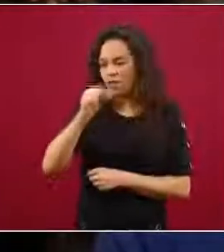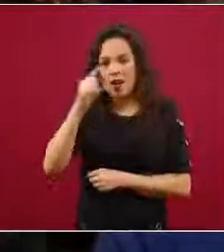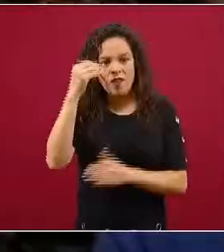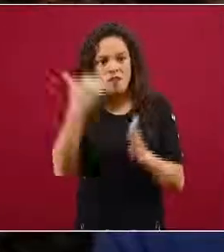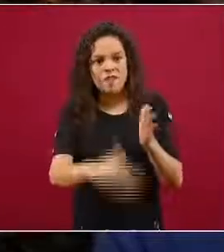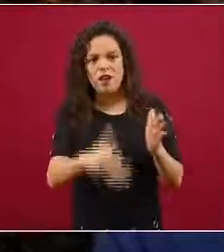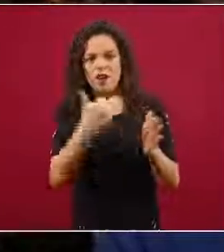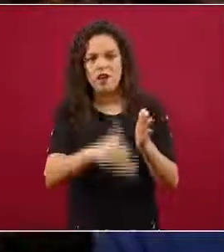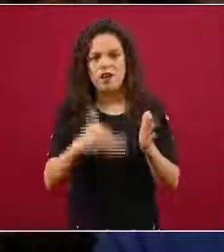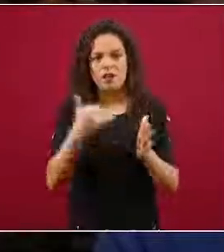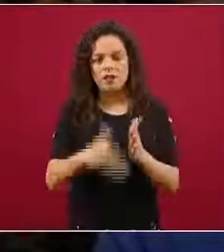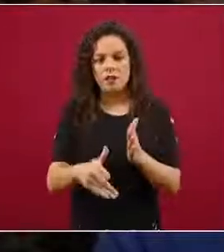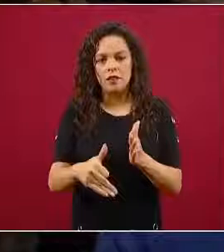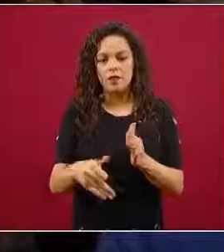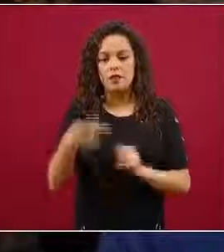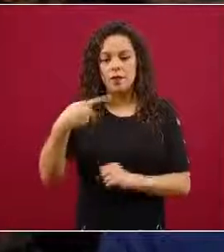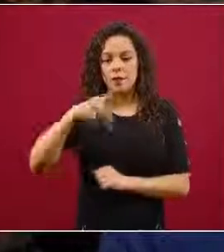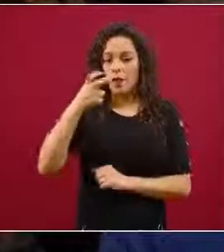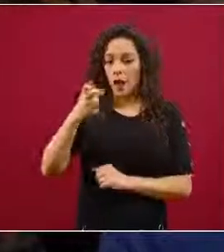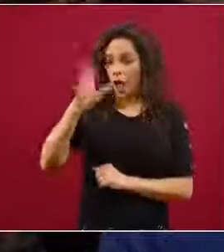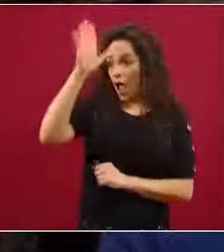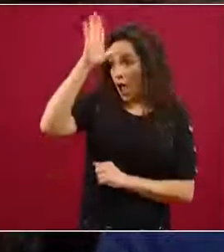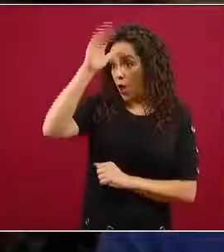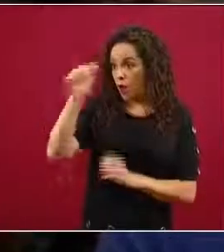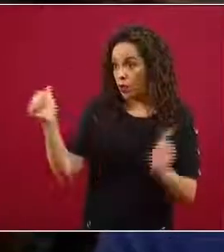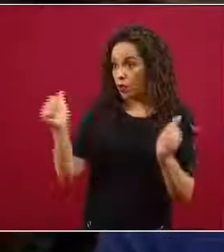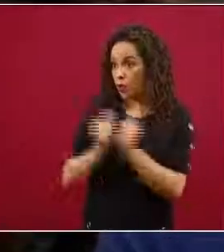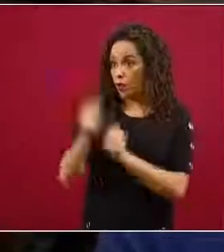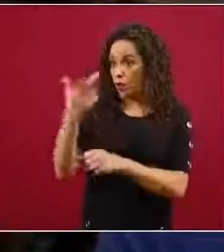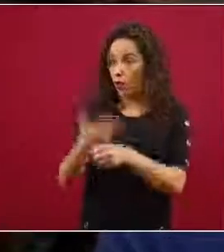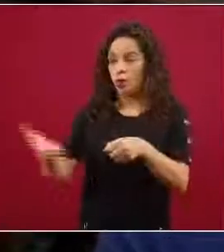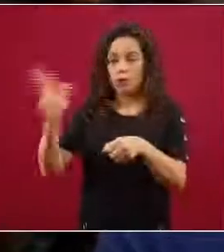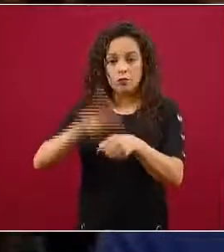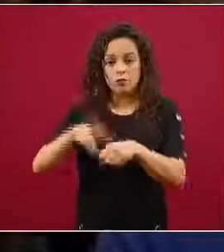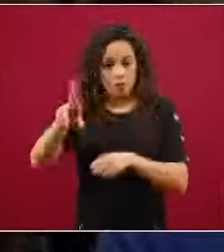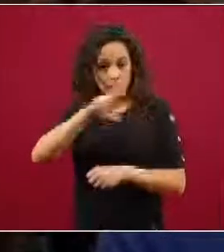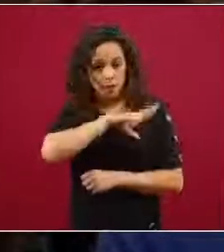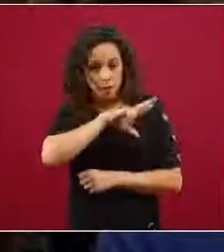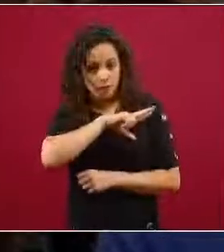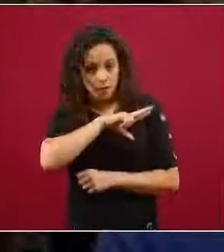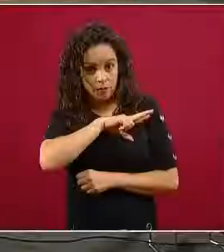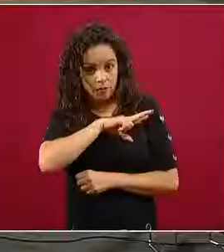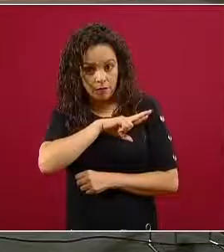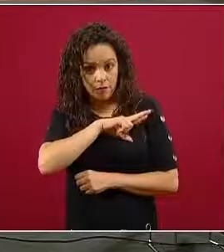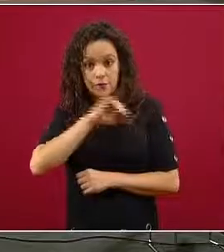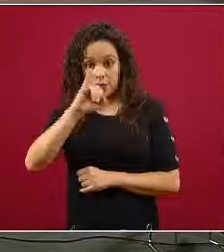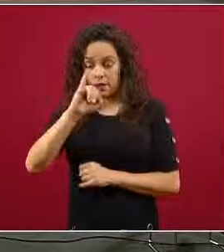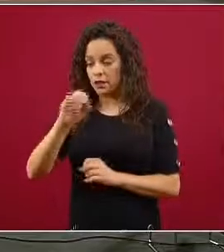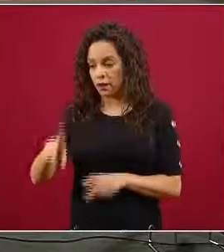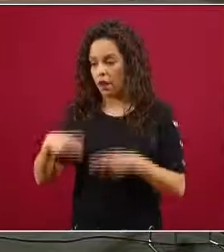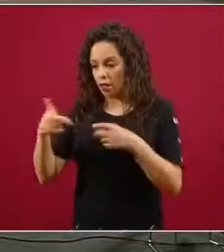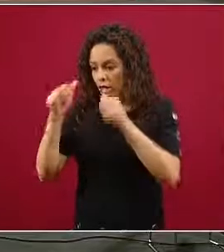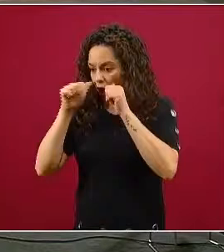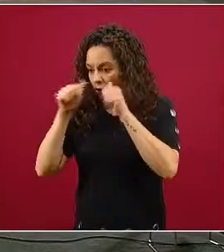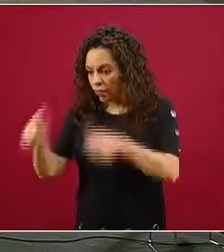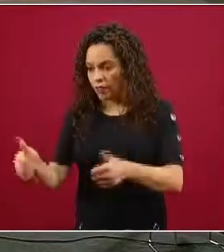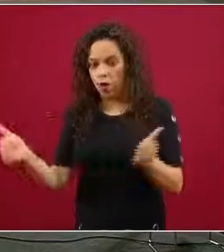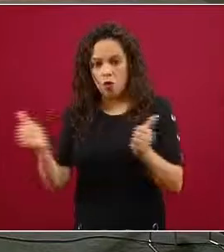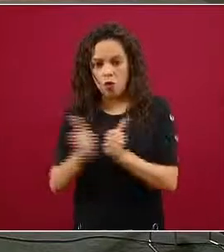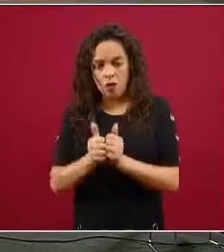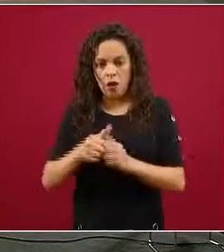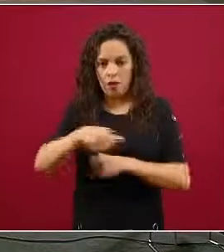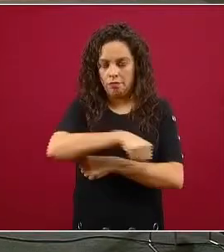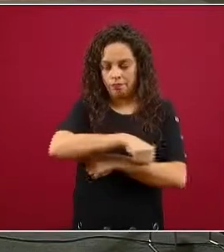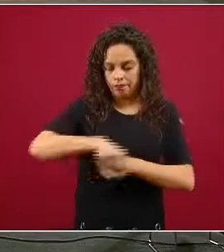que en este convenio con los hospitales privados sí se están atendiendo partos y cesáreas, pero lo que les dicen es